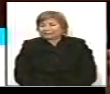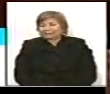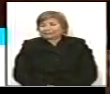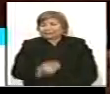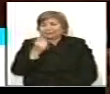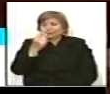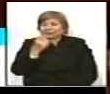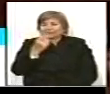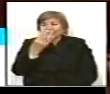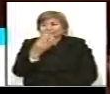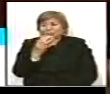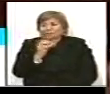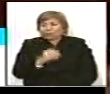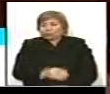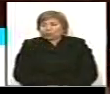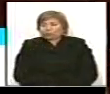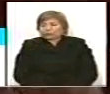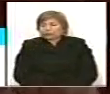11:40, ya.